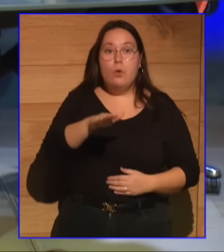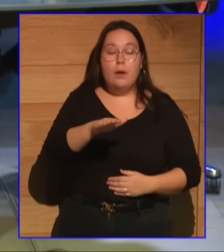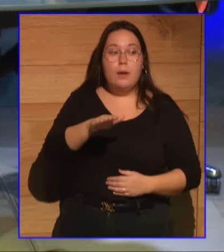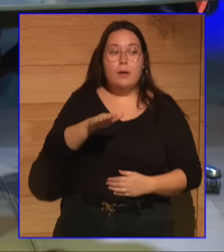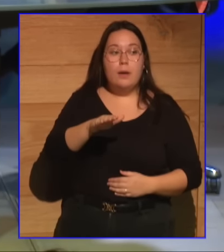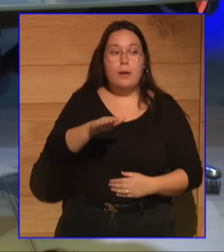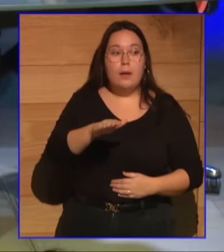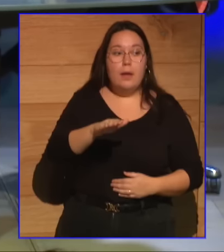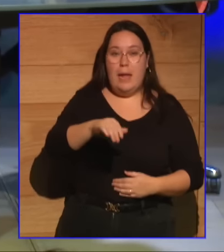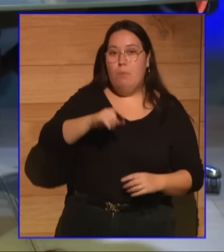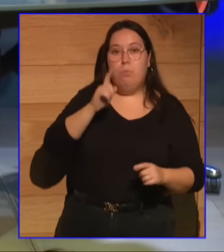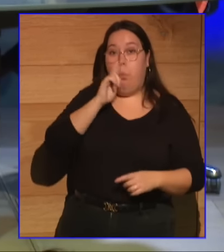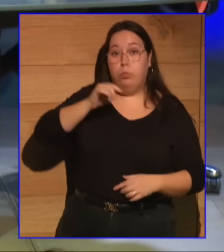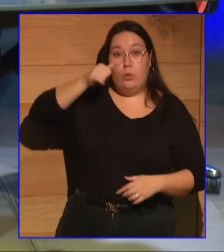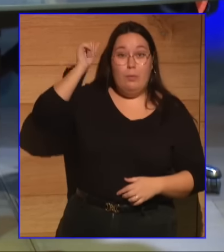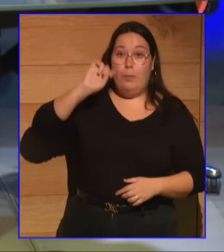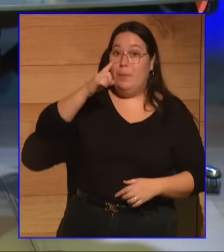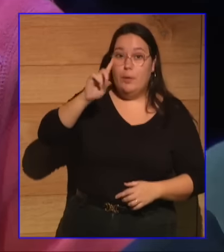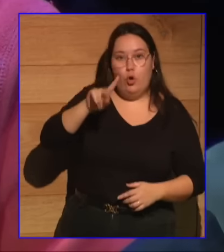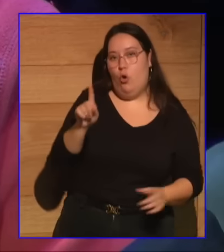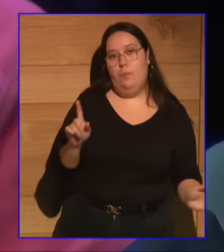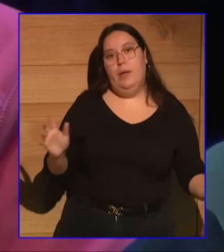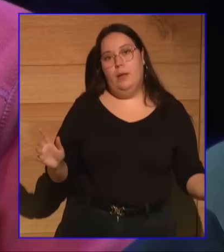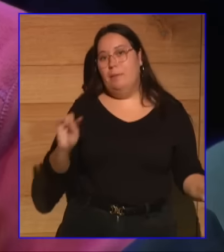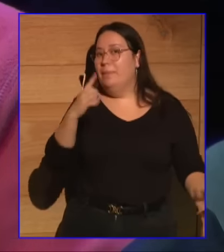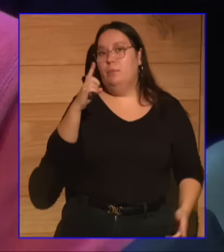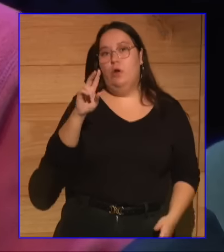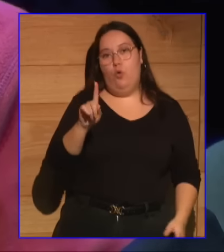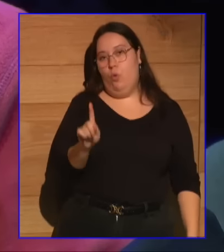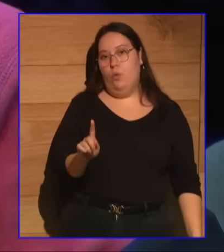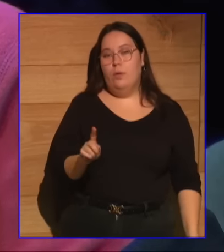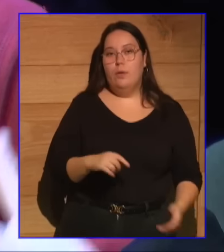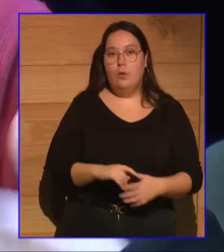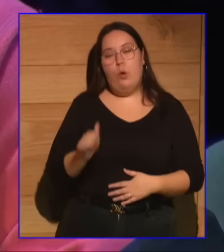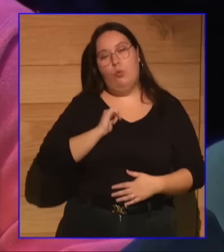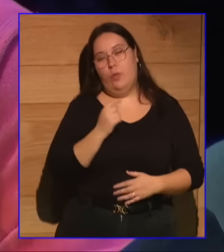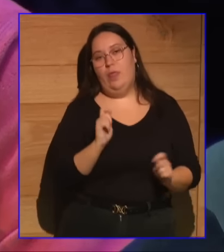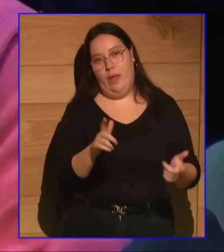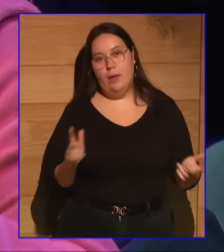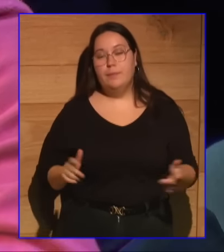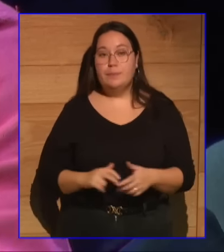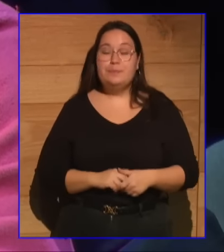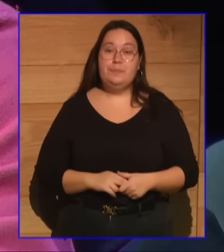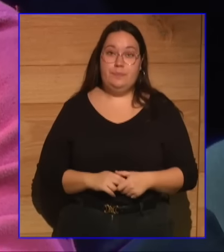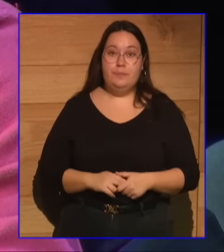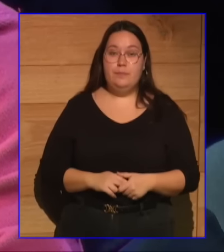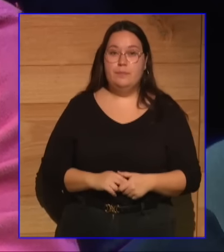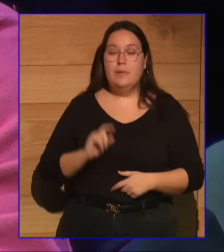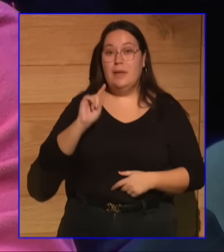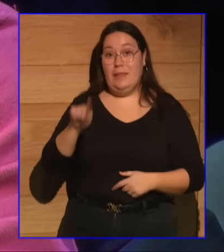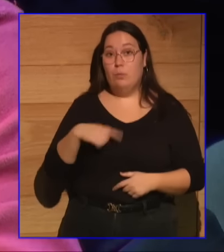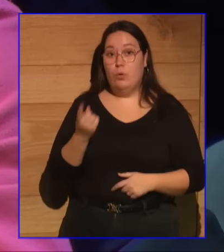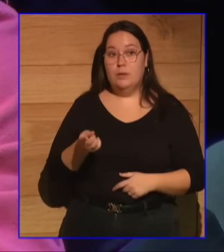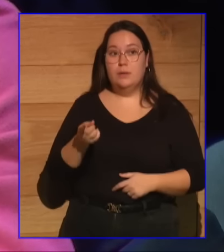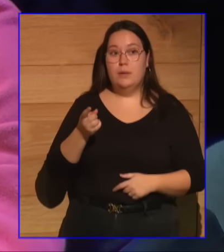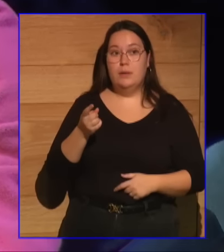el maldito calvo, pero no el primero, joder. Claro. Eso es lo que me da que rabia. Se le dio una oportunidad. Y luego, la Jurassic